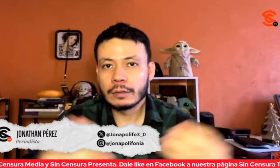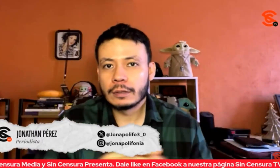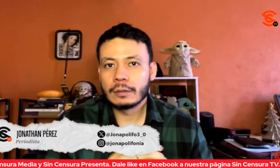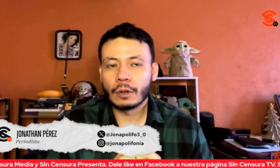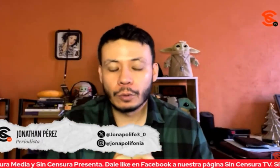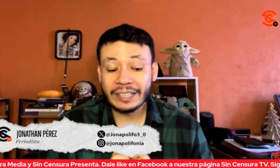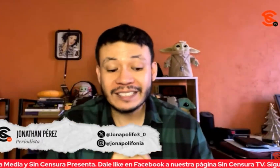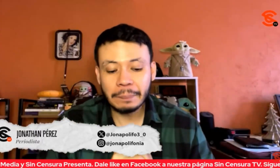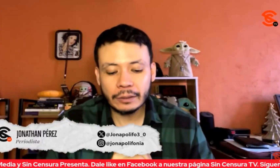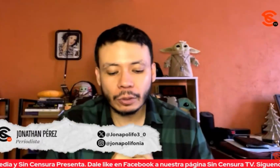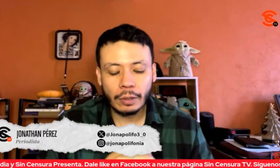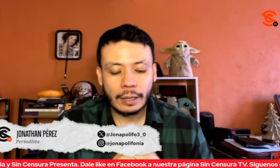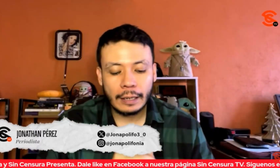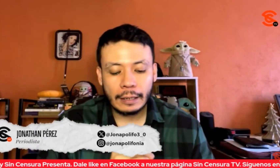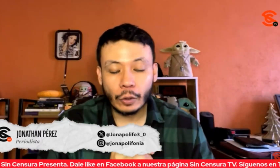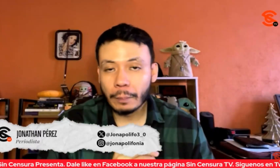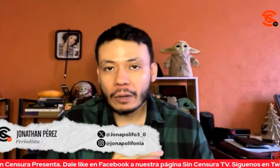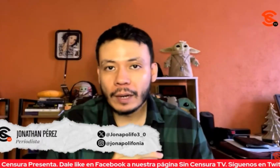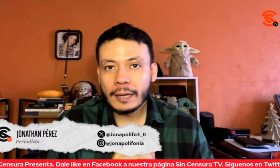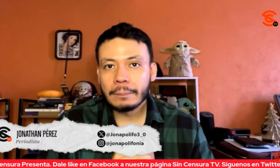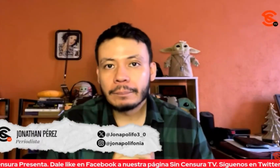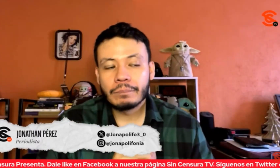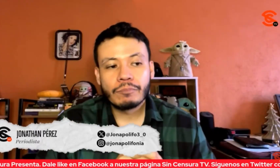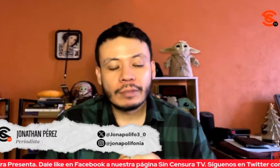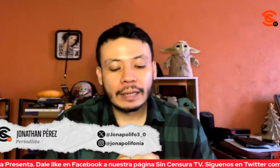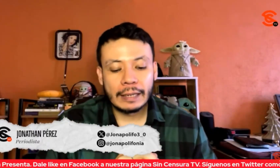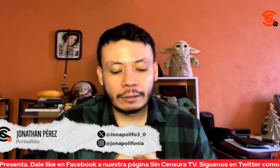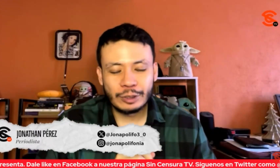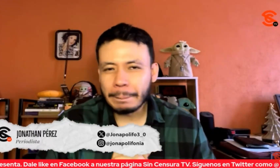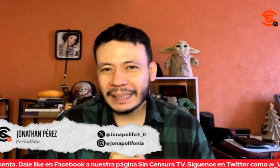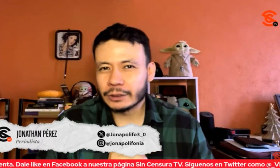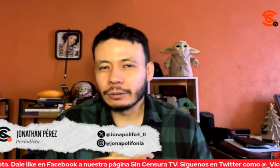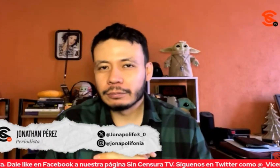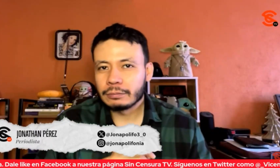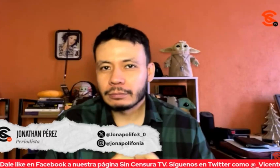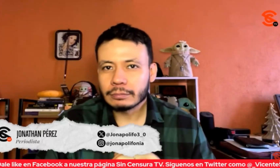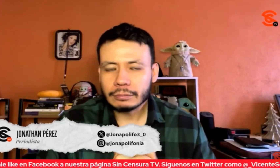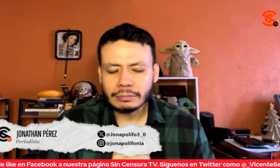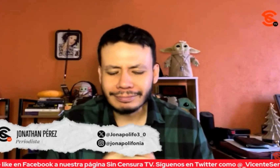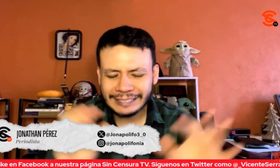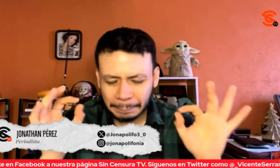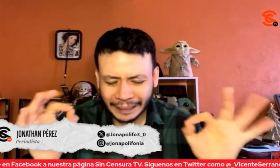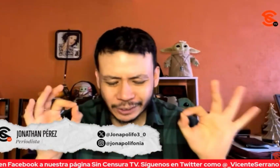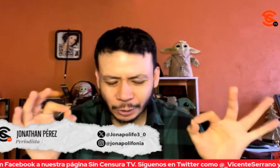don como respeto, don Manuel, un tipazo